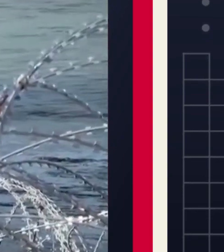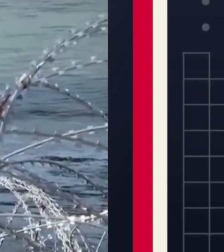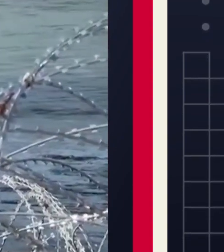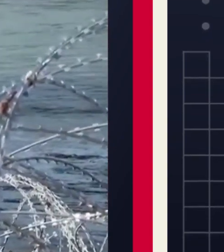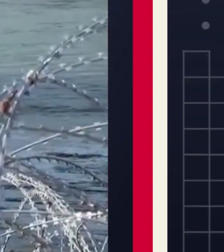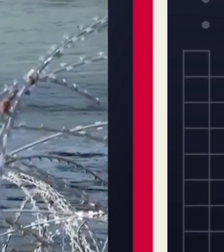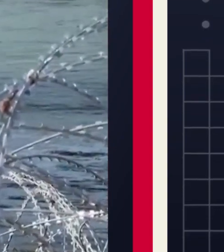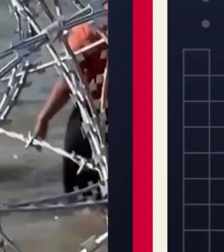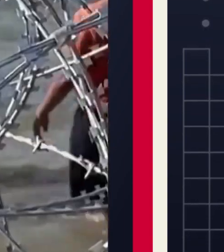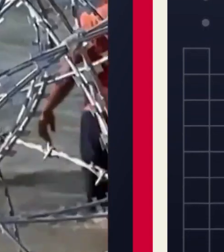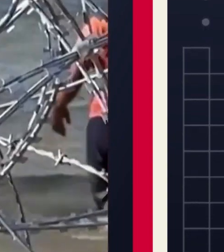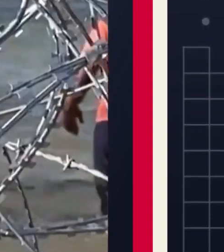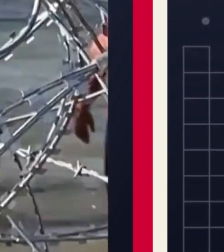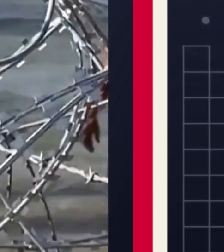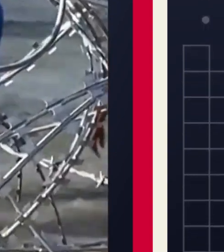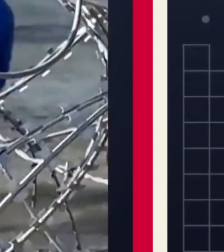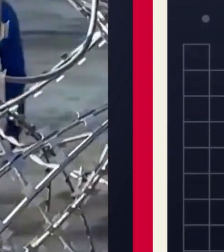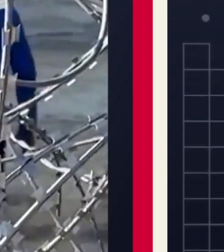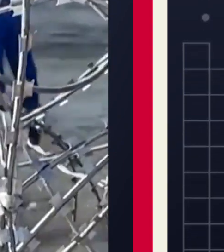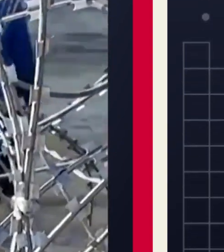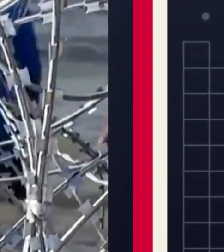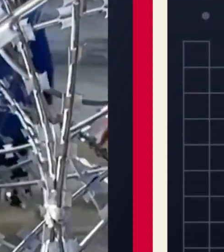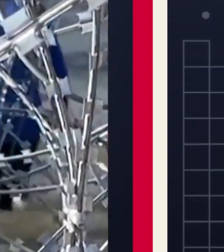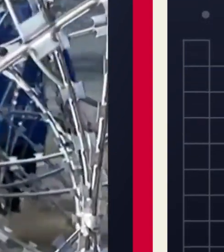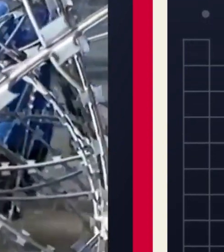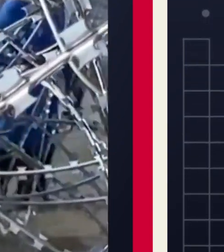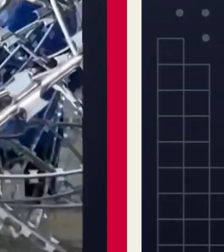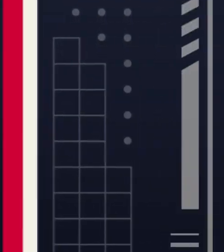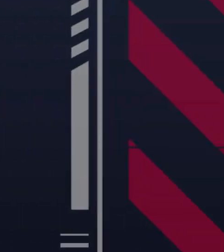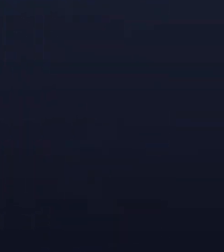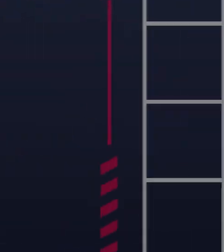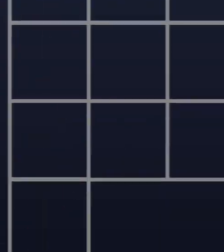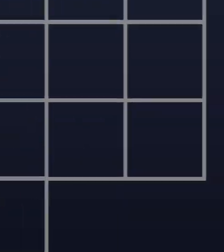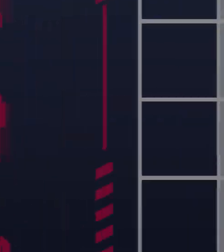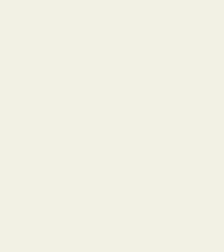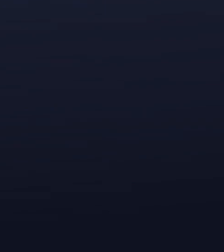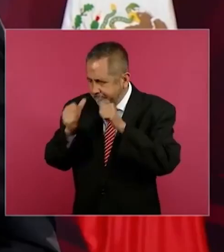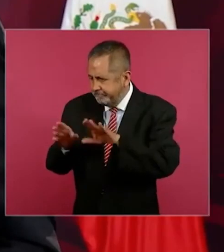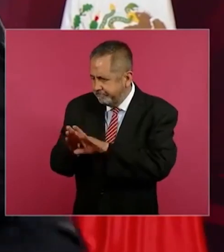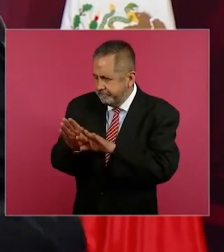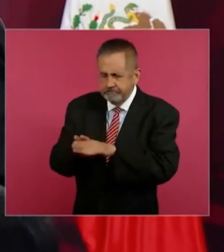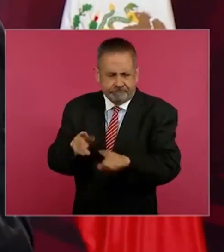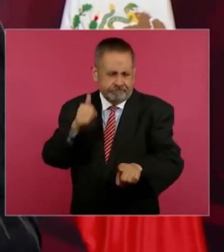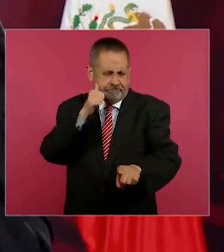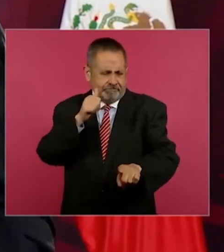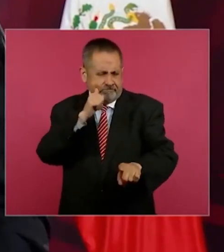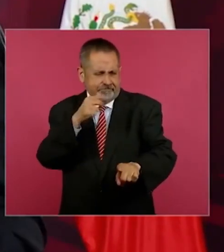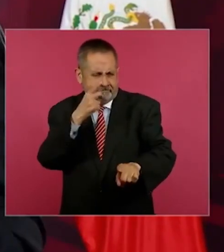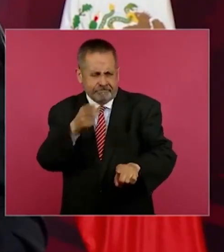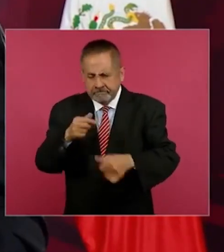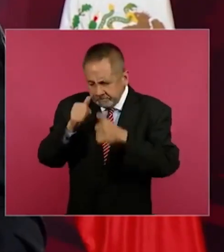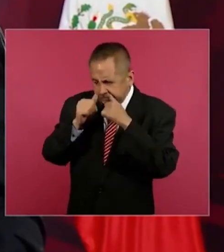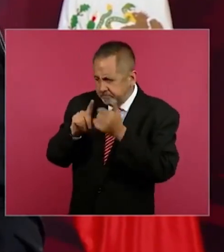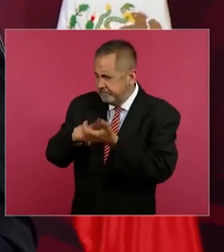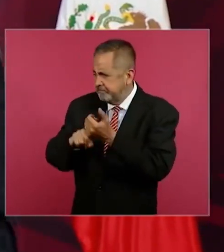Exactamente La misma que convocará a los demás países si